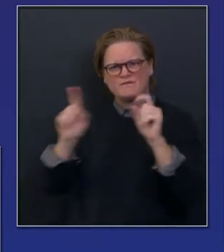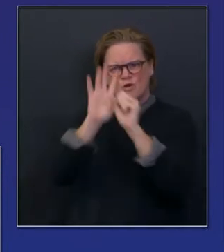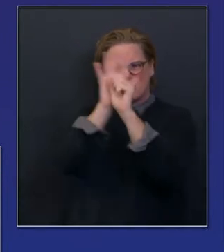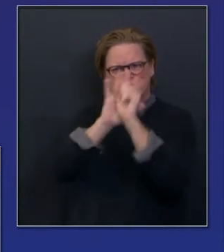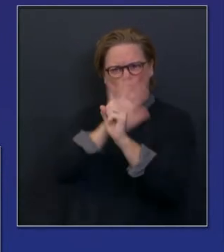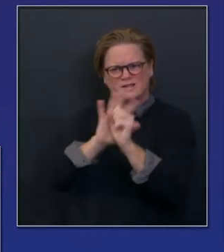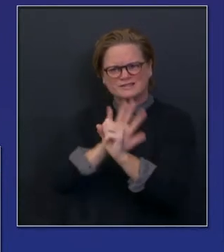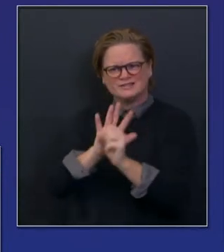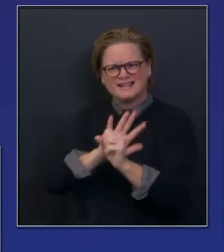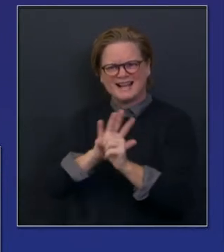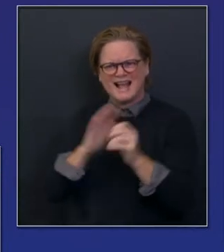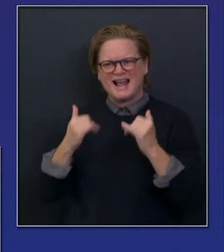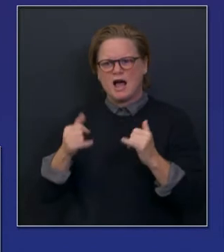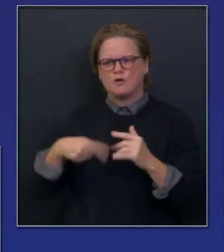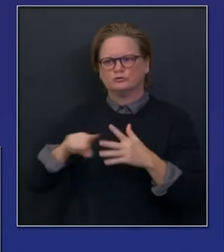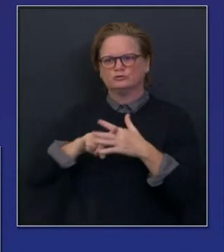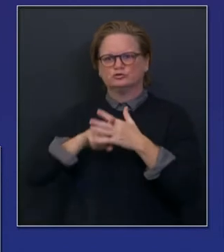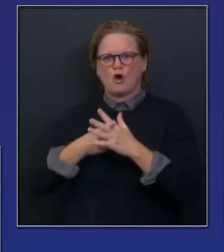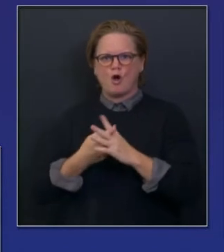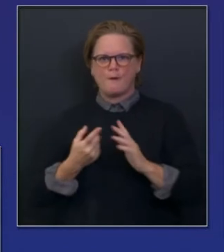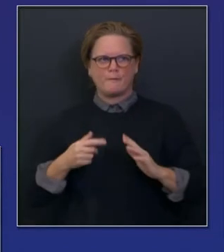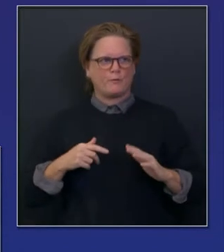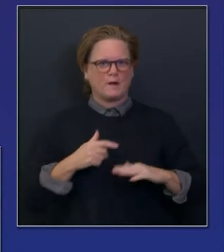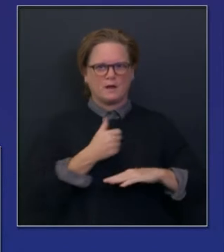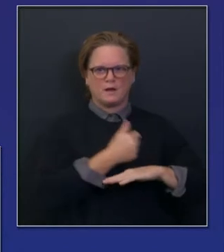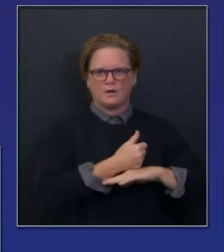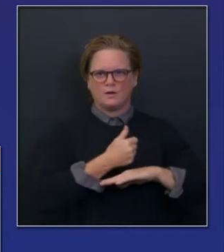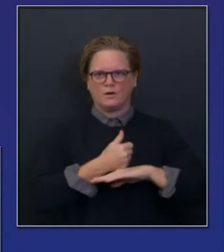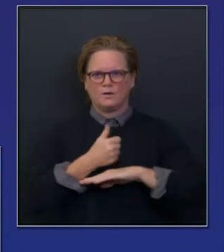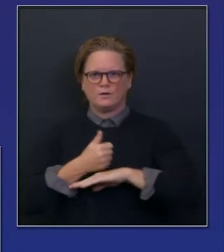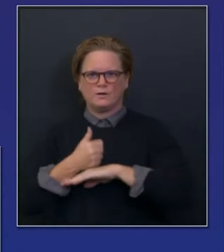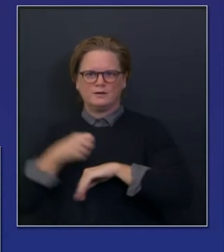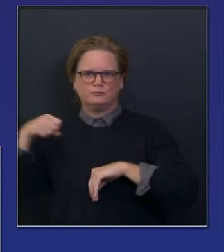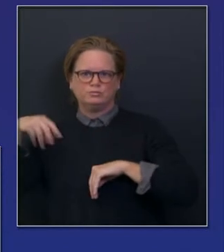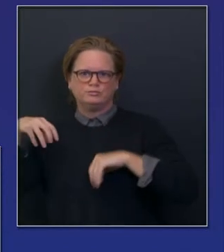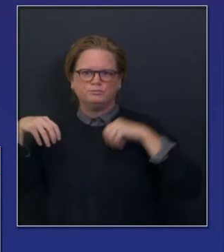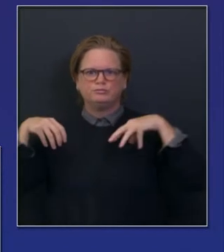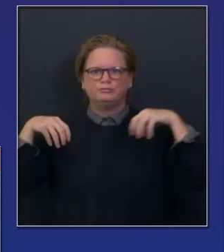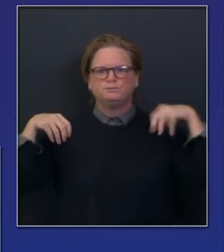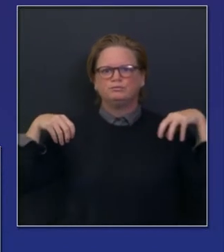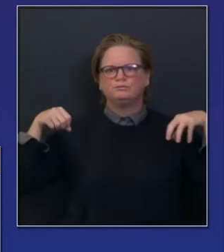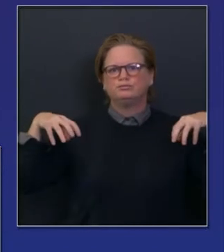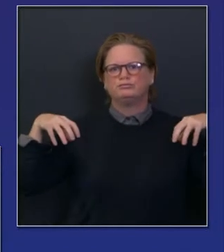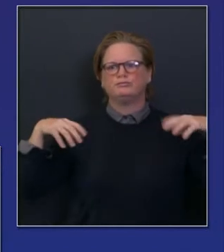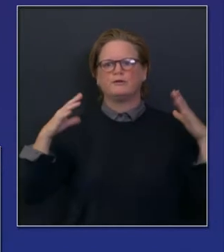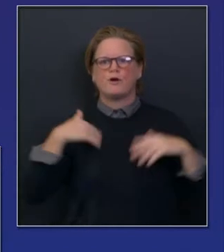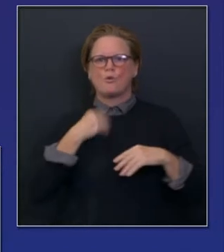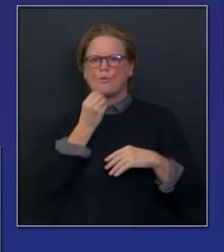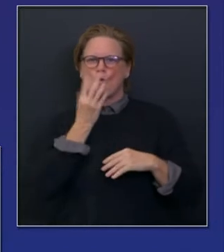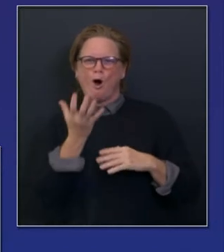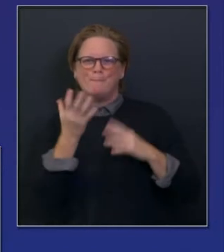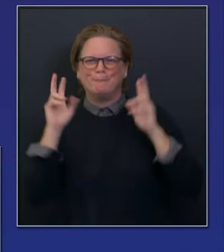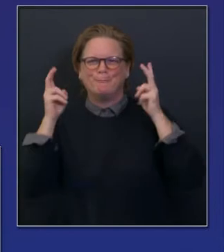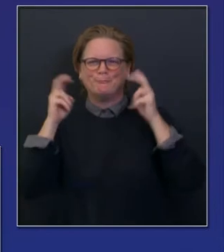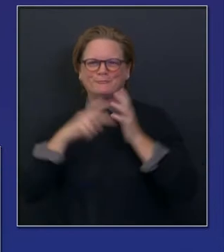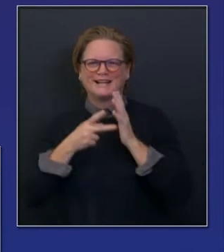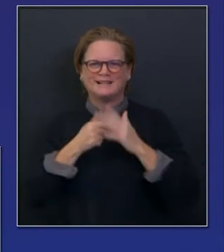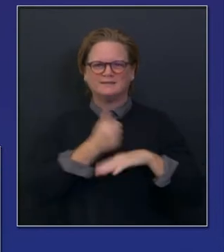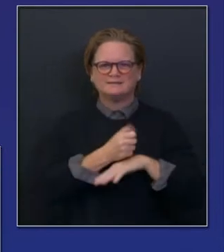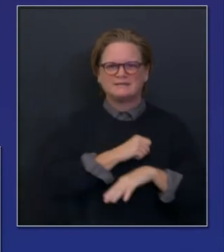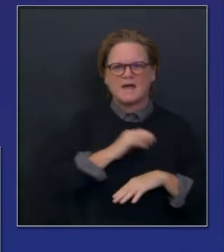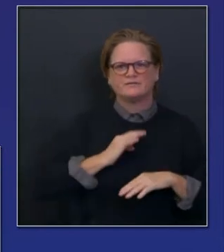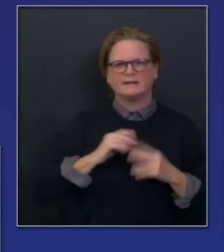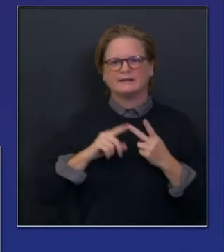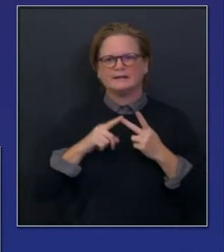están en movimiento. Han prendido las luces, hay personal. En cuanto a estos sitios